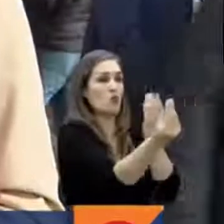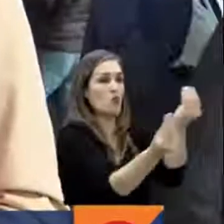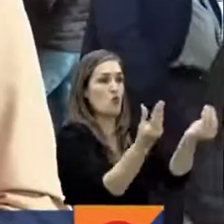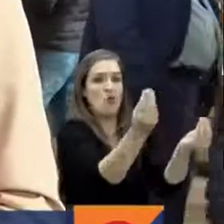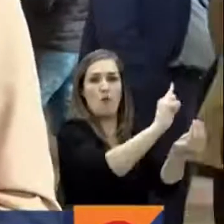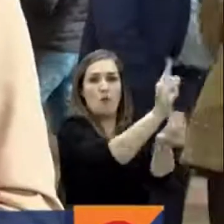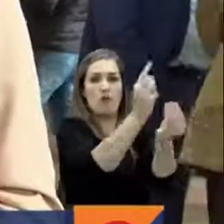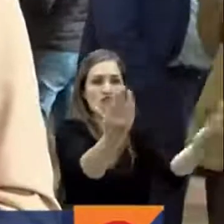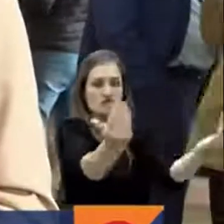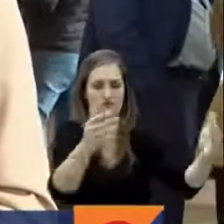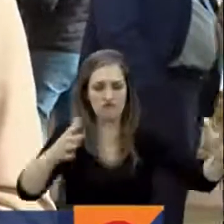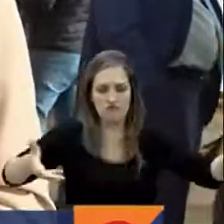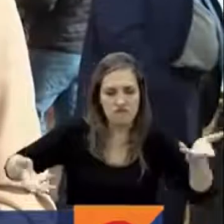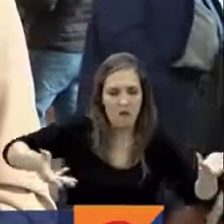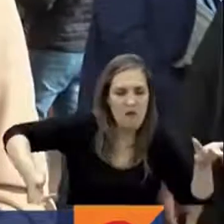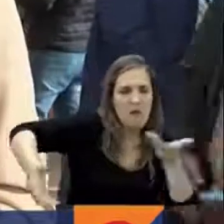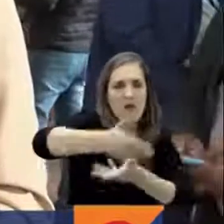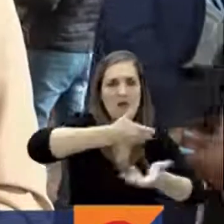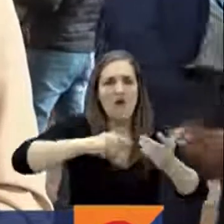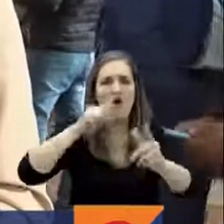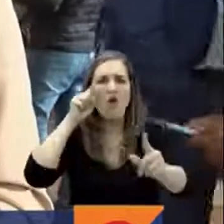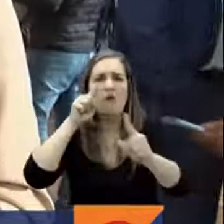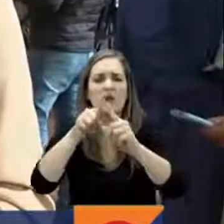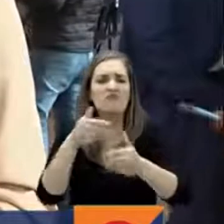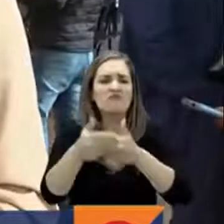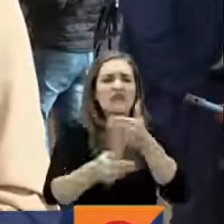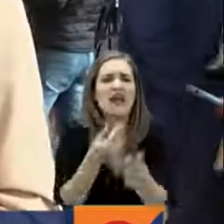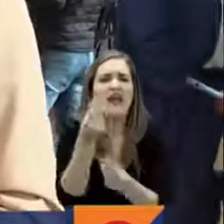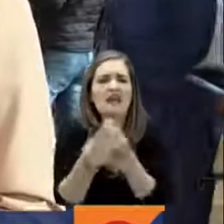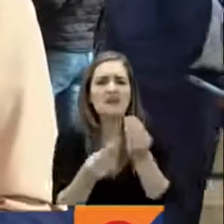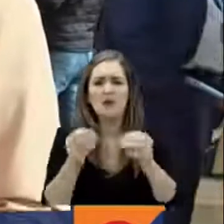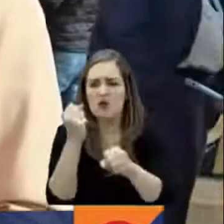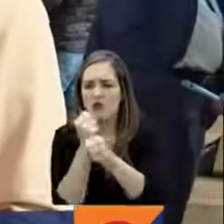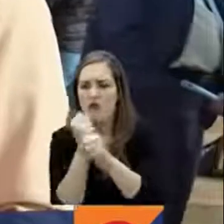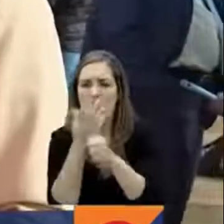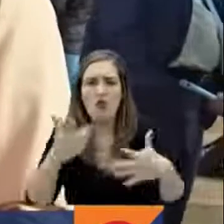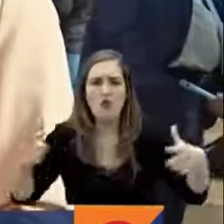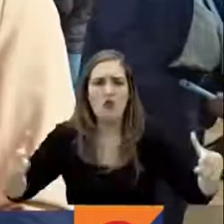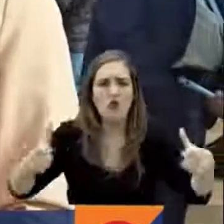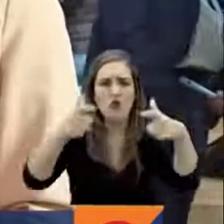tocarán esos temas de cuál será la participación, incluso la convocatoria que